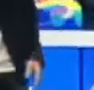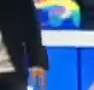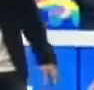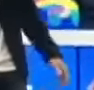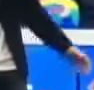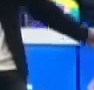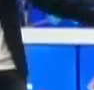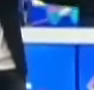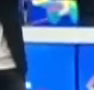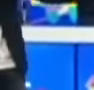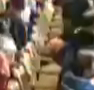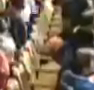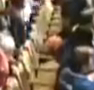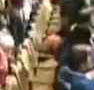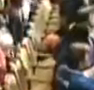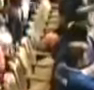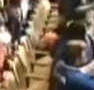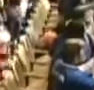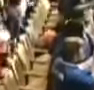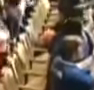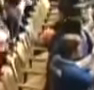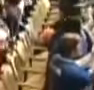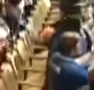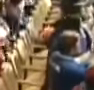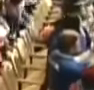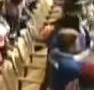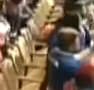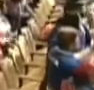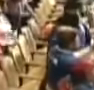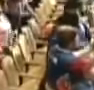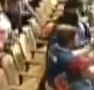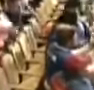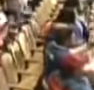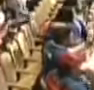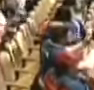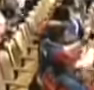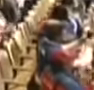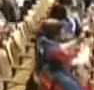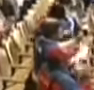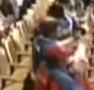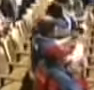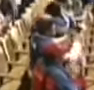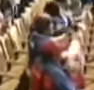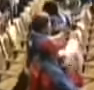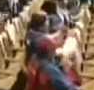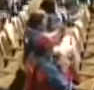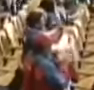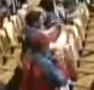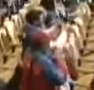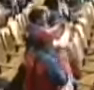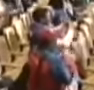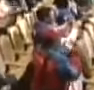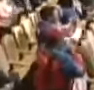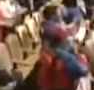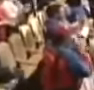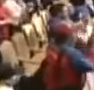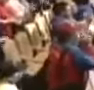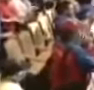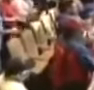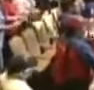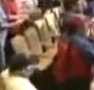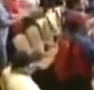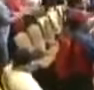Vamos, hermano, a protegerlo, porque somos venezolanos y unidos